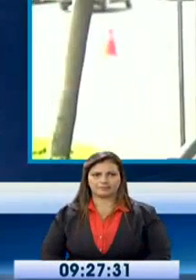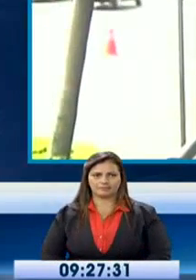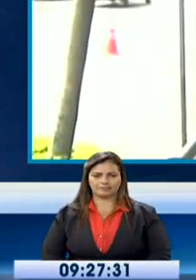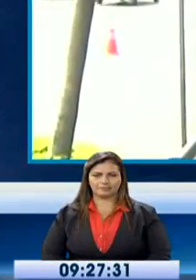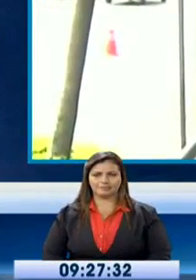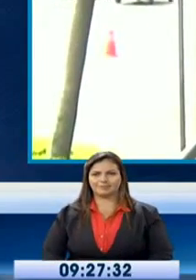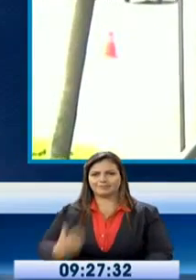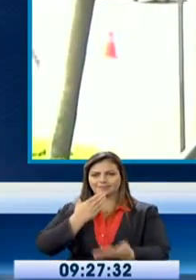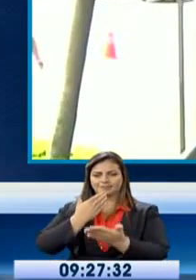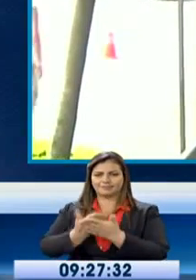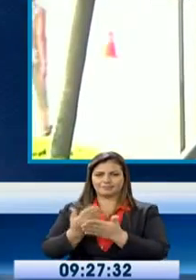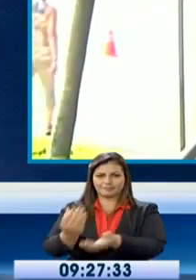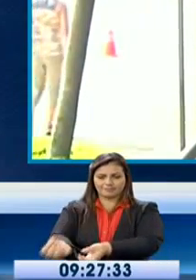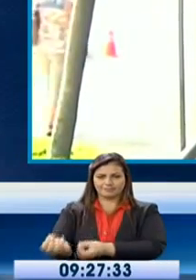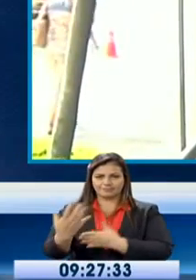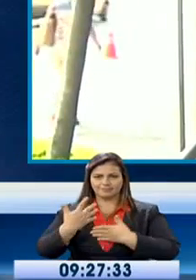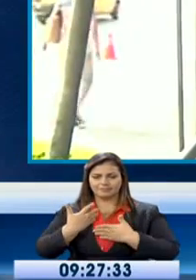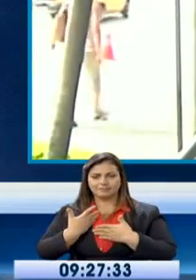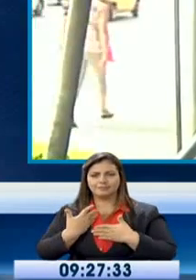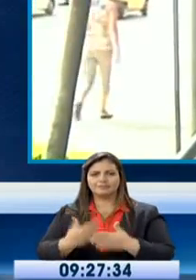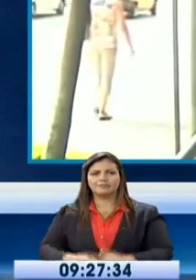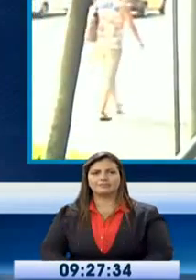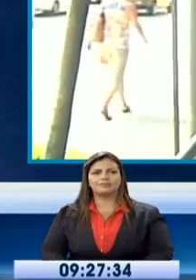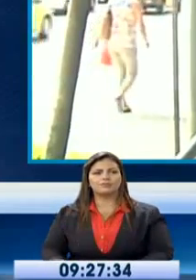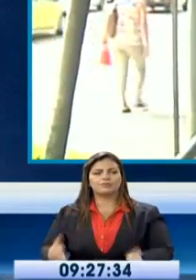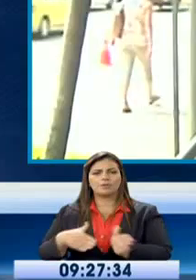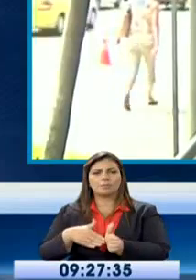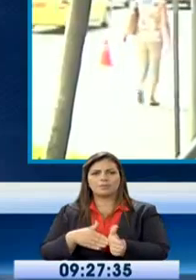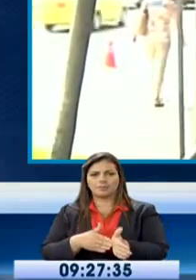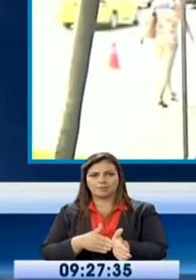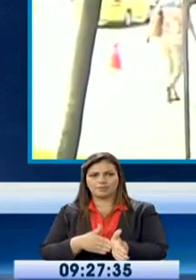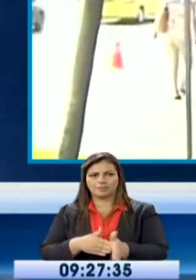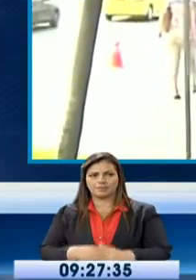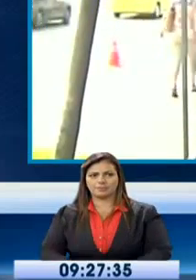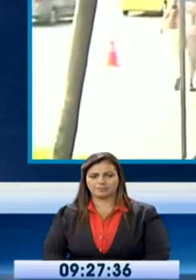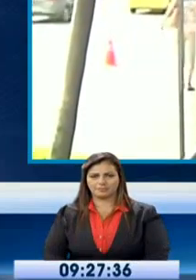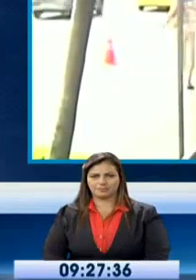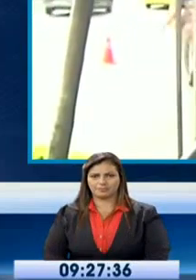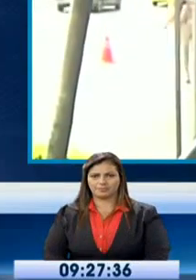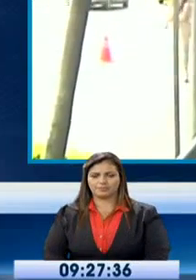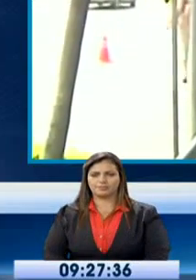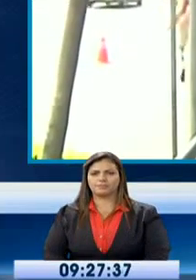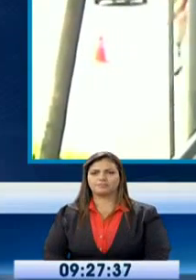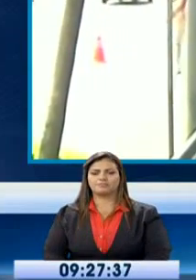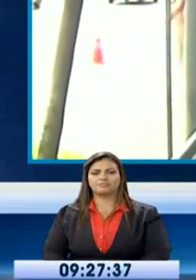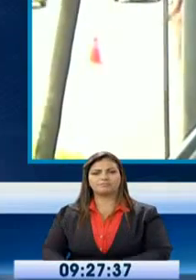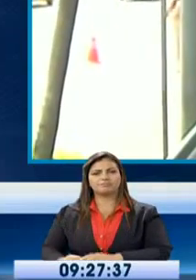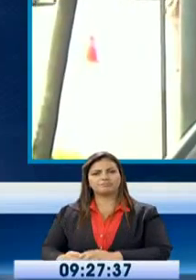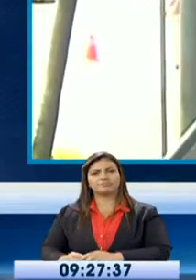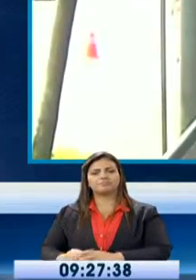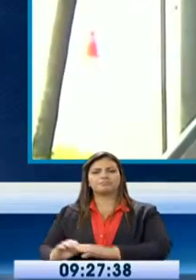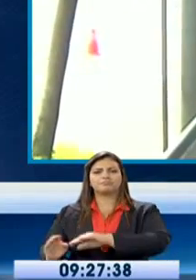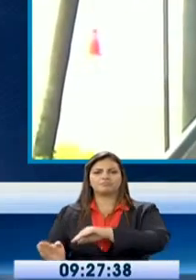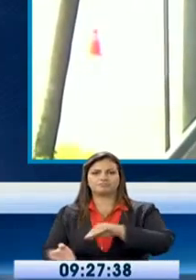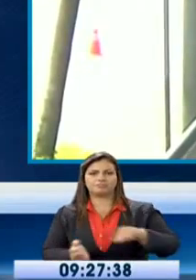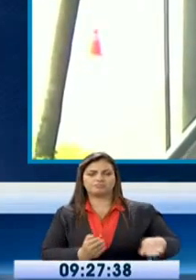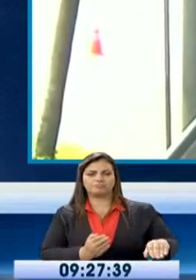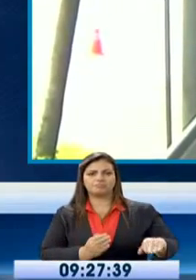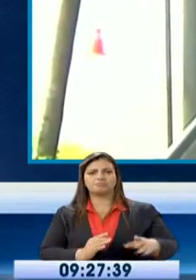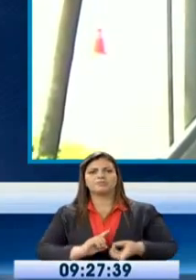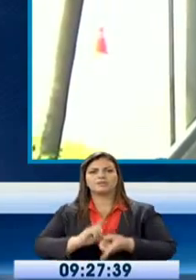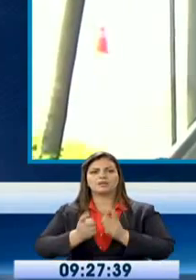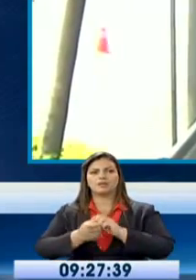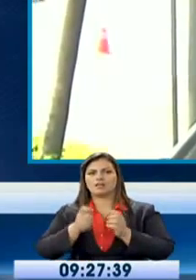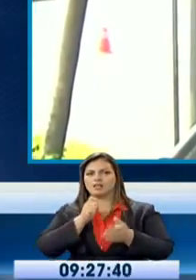Muchas gracias, Luxiola, por tu reporte desde la Metrovía. Y ahora es momento de darle paso a Enrique. ¿Dónde se encuentra? ¿Por qué